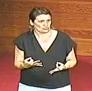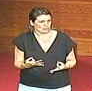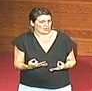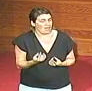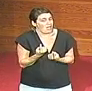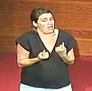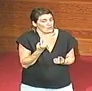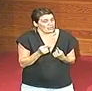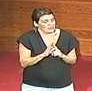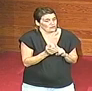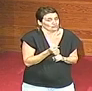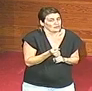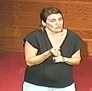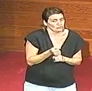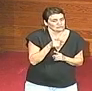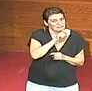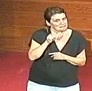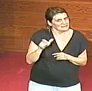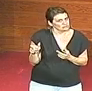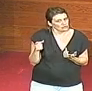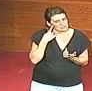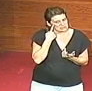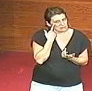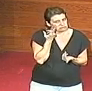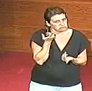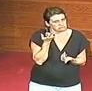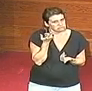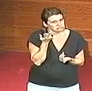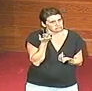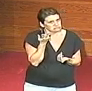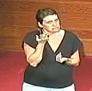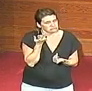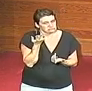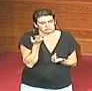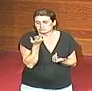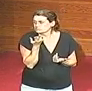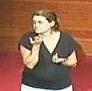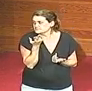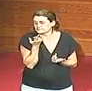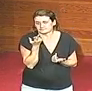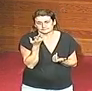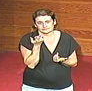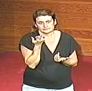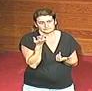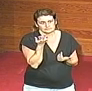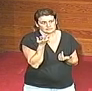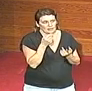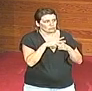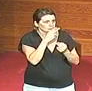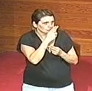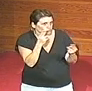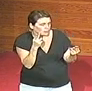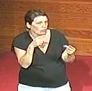encontramos en personas que están en medios más sostenidos por el público,